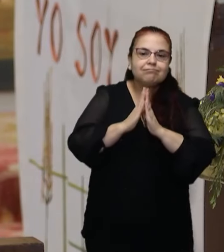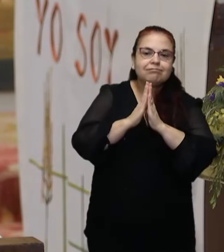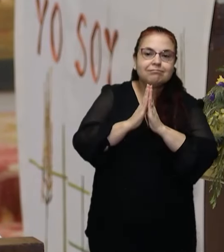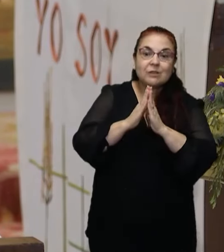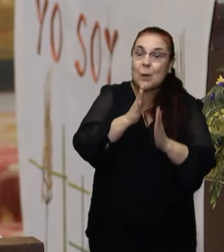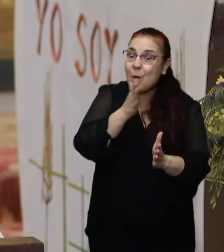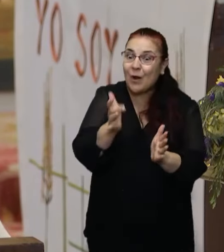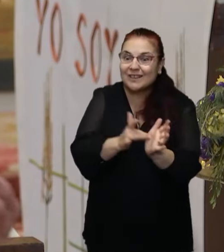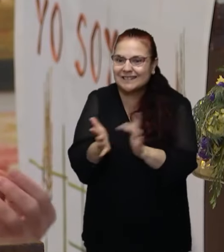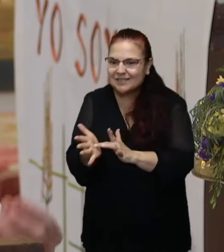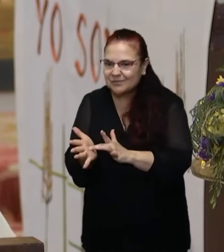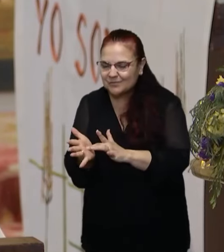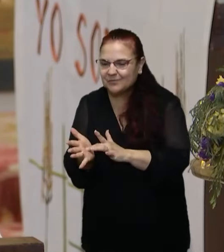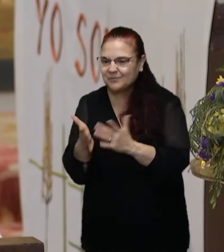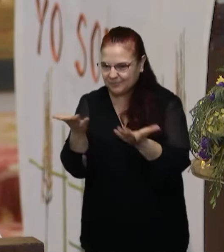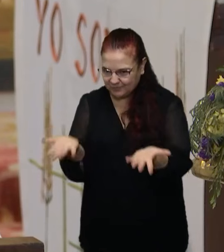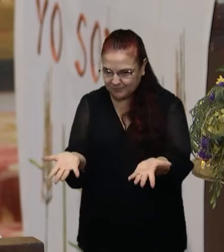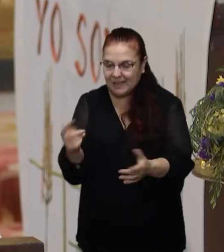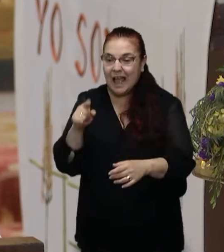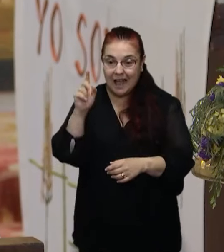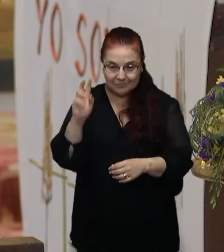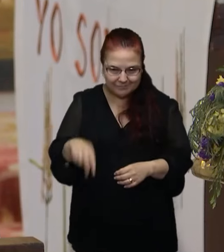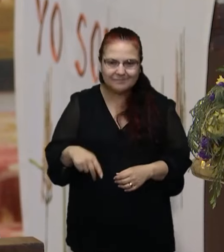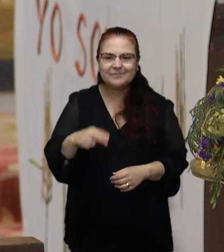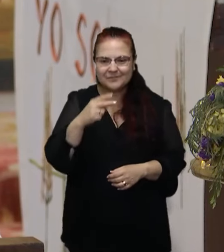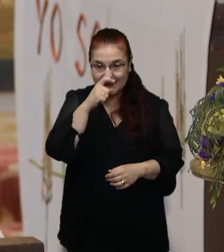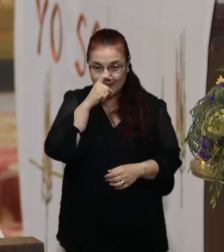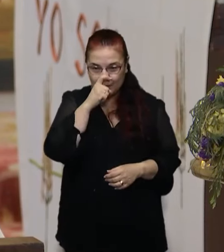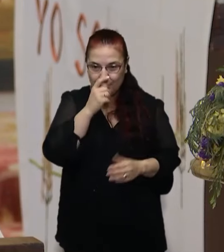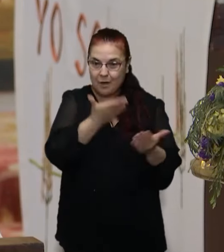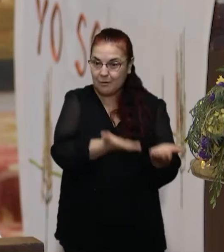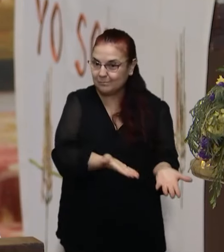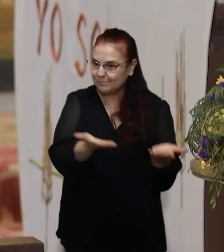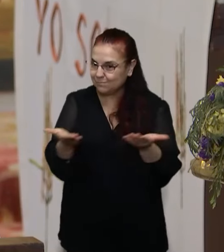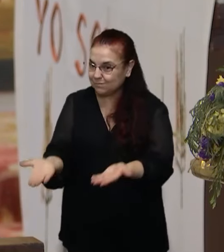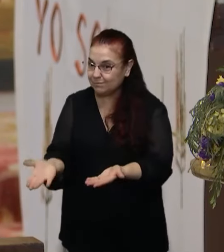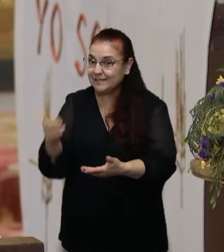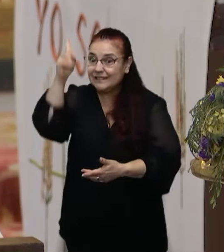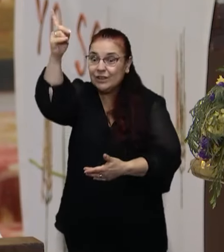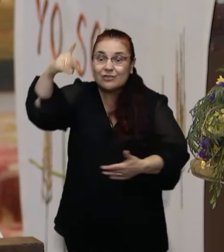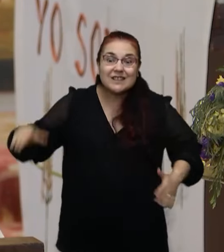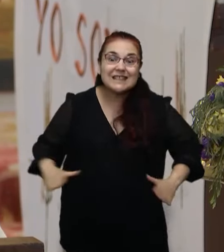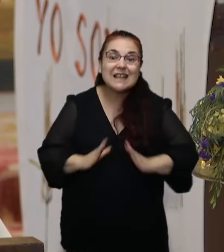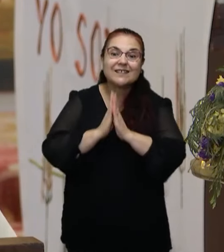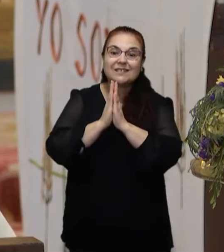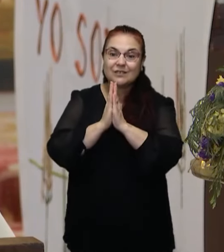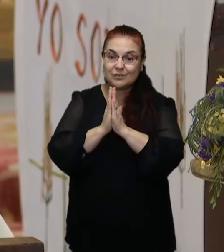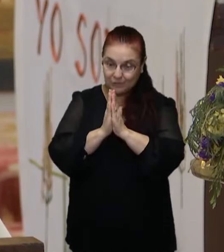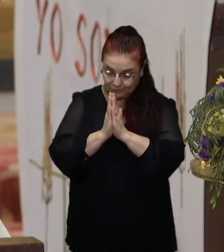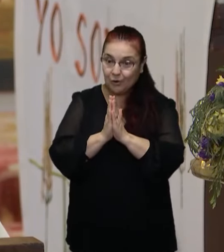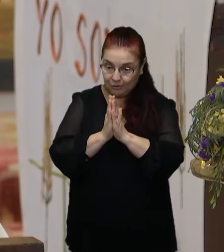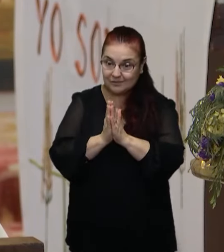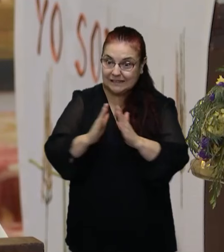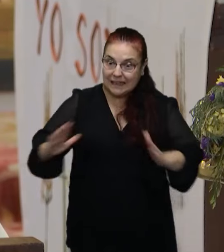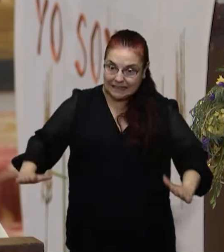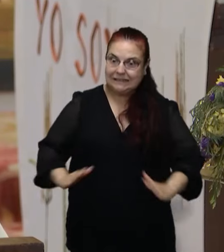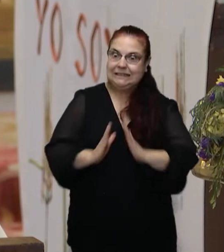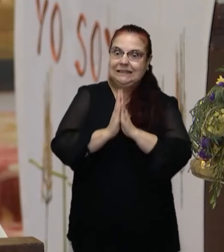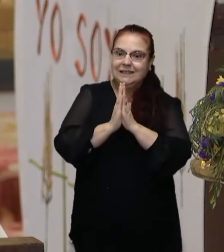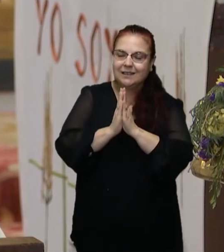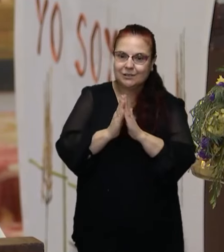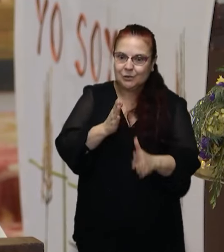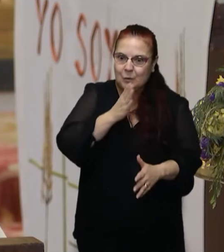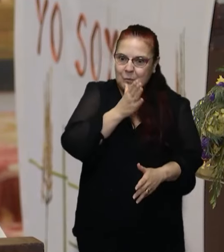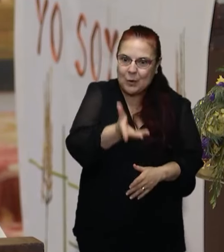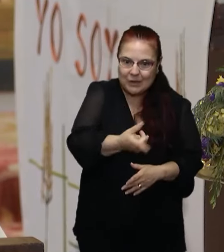por Cristo. Así se recordaban unos a otros que Dios era santo y que, como santo que era,